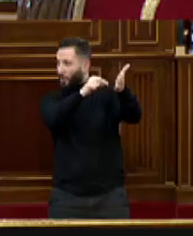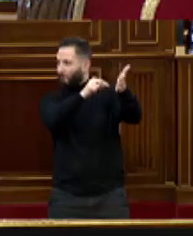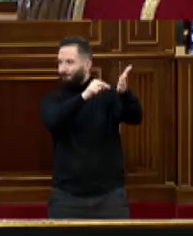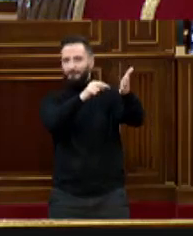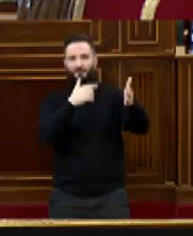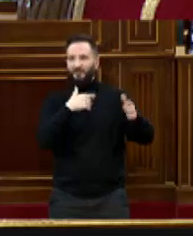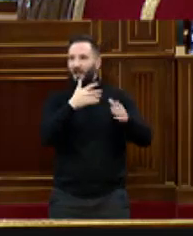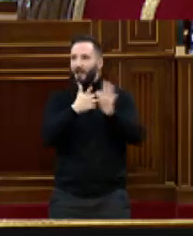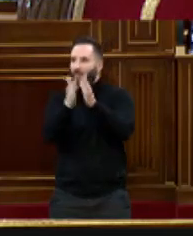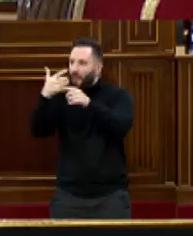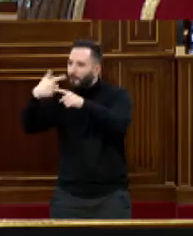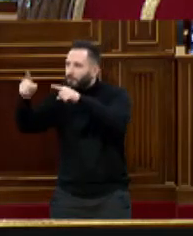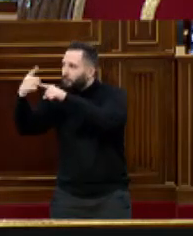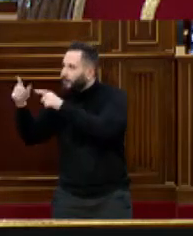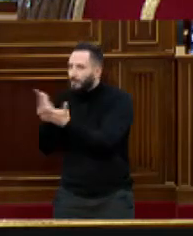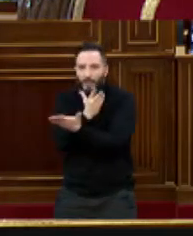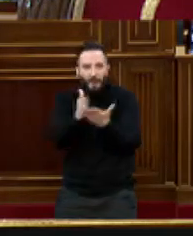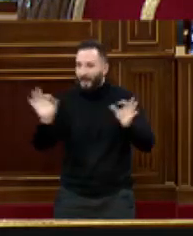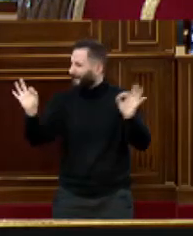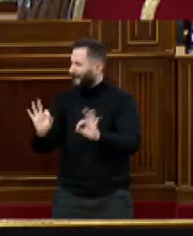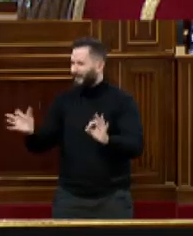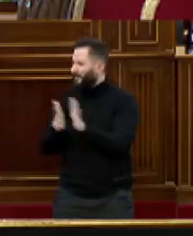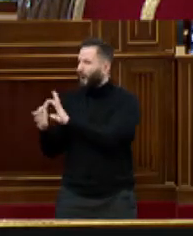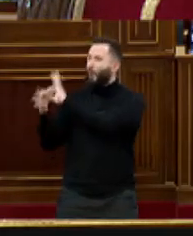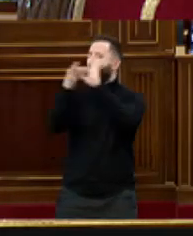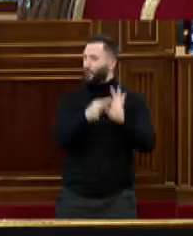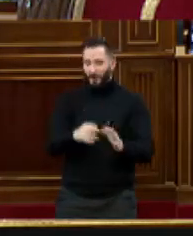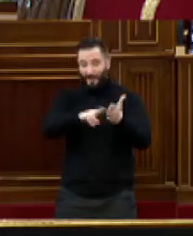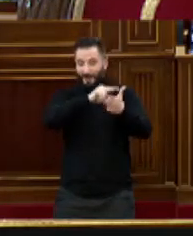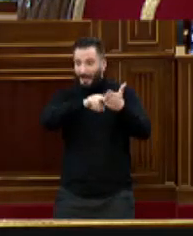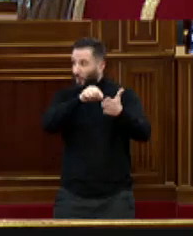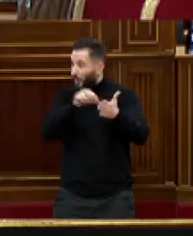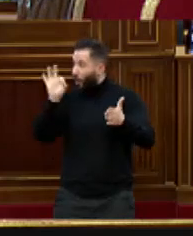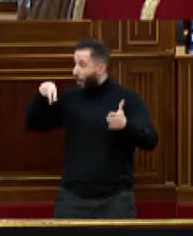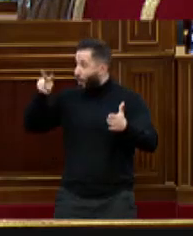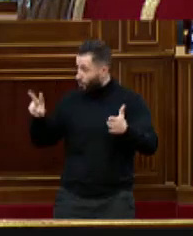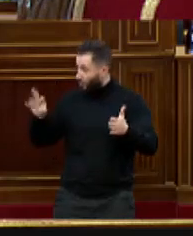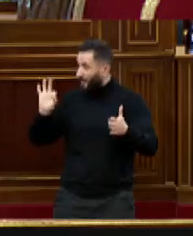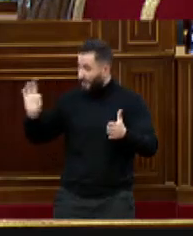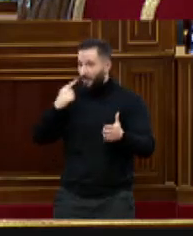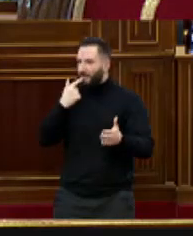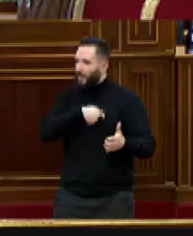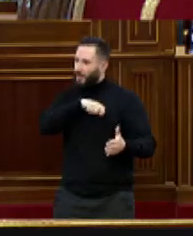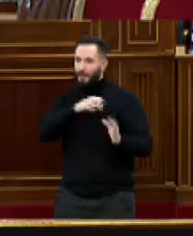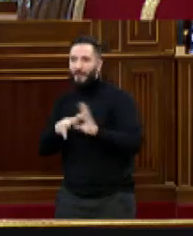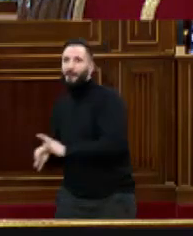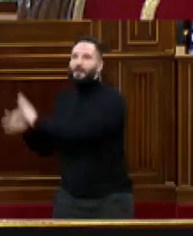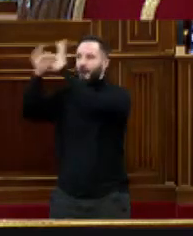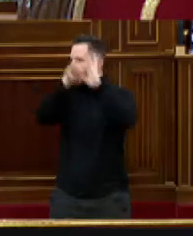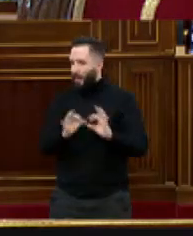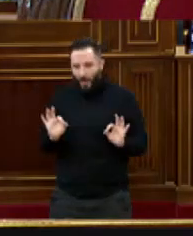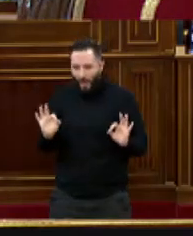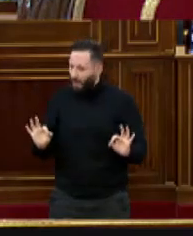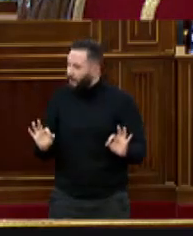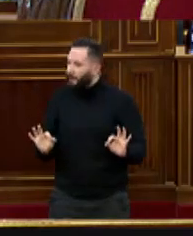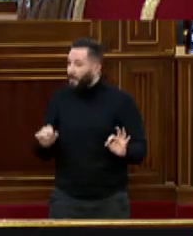convención internacional sobre el derecho de las personas con discapacidad en Naciones Unidas el sujeto obligado es España es el reino de España y